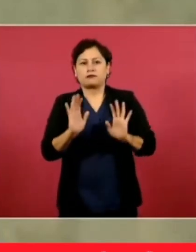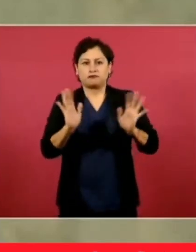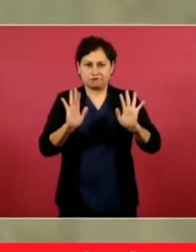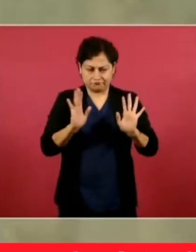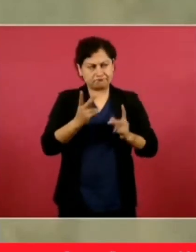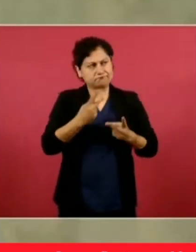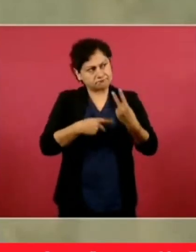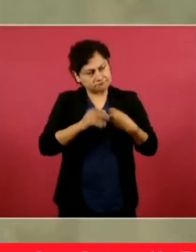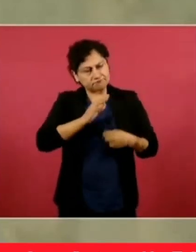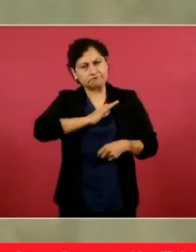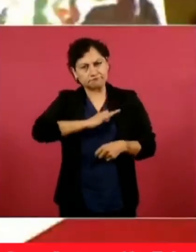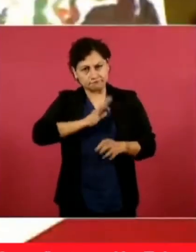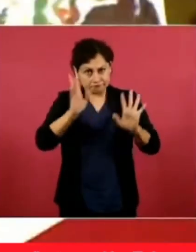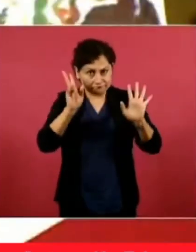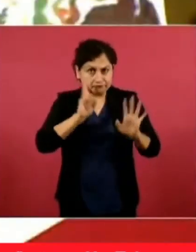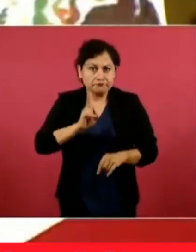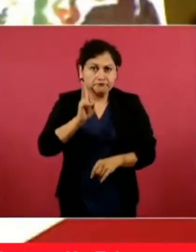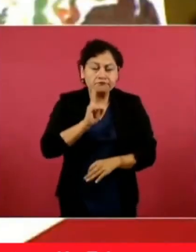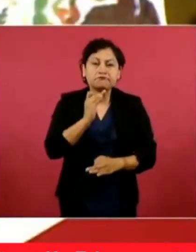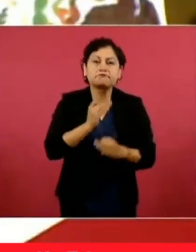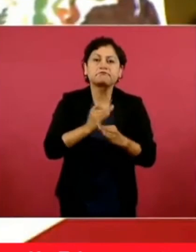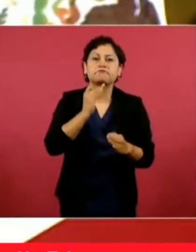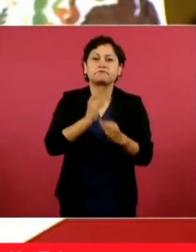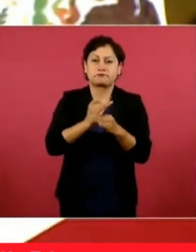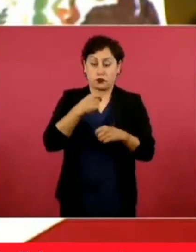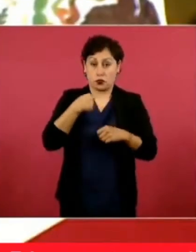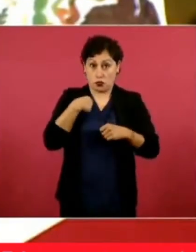A ver, ustedes,